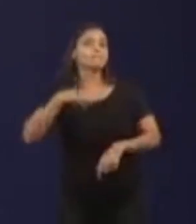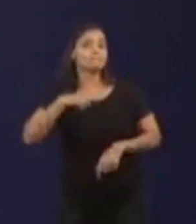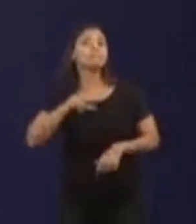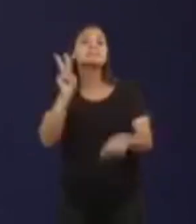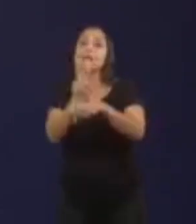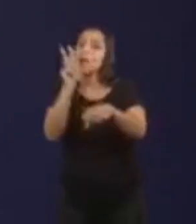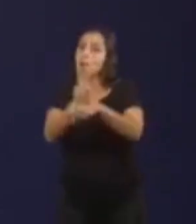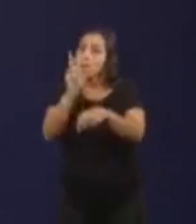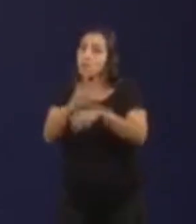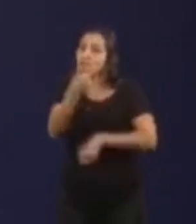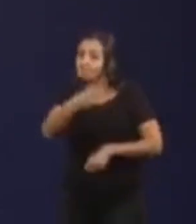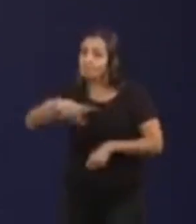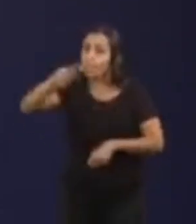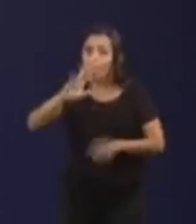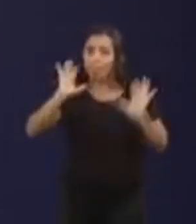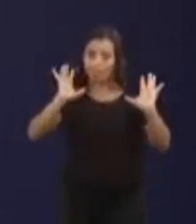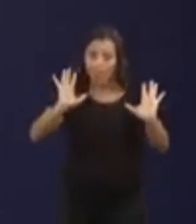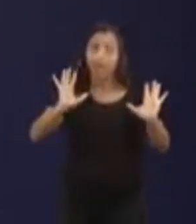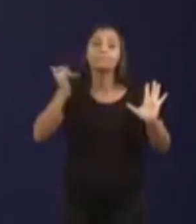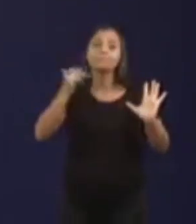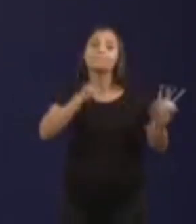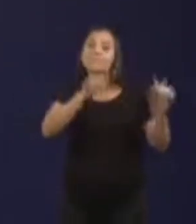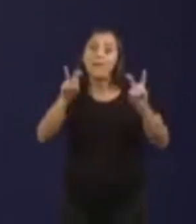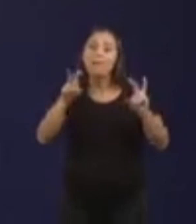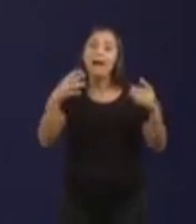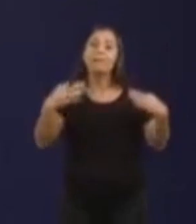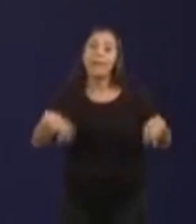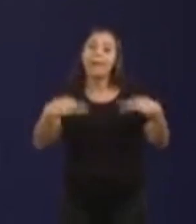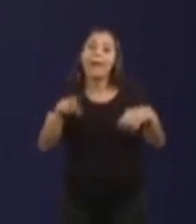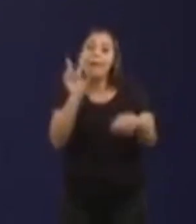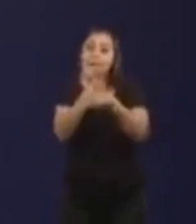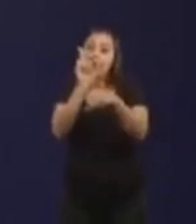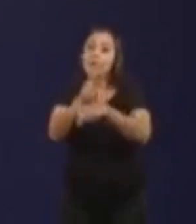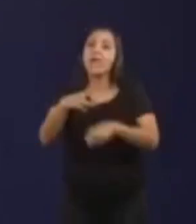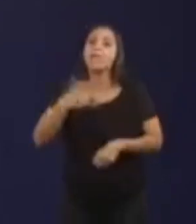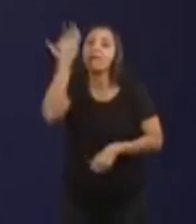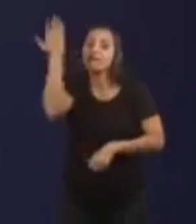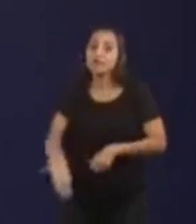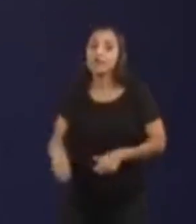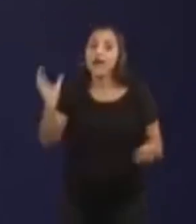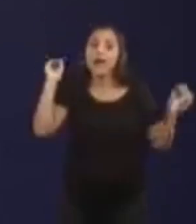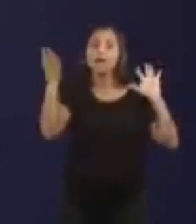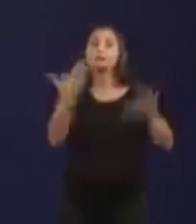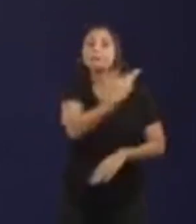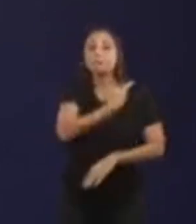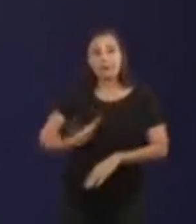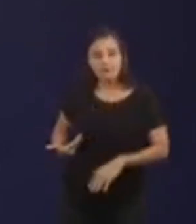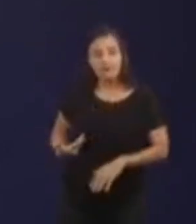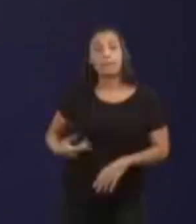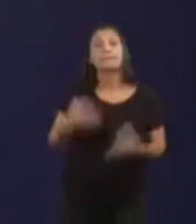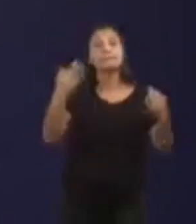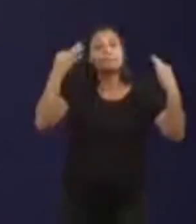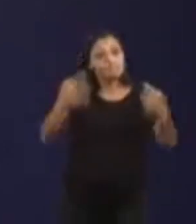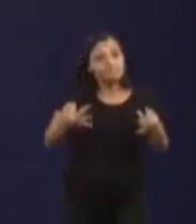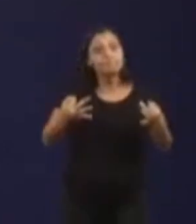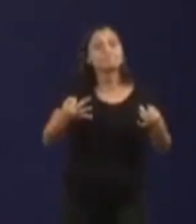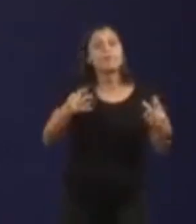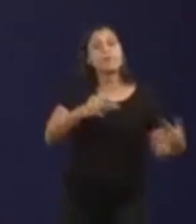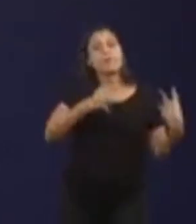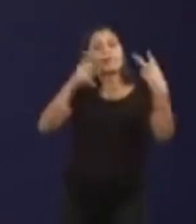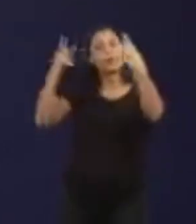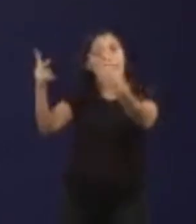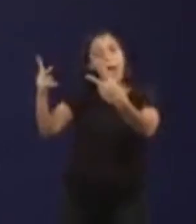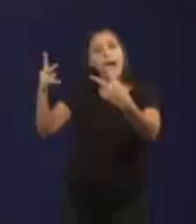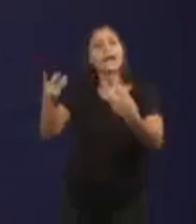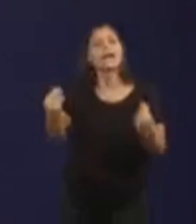seguridad por su por cuestiones de seguridad de su seguridad personal puntualmente en el viaje que